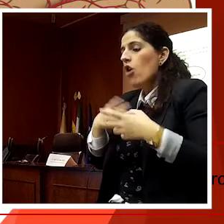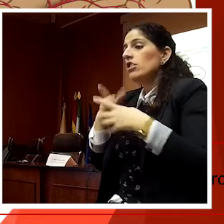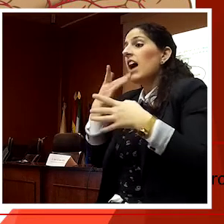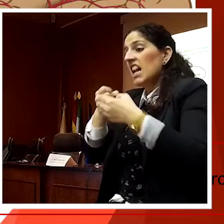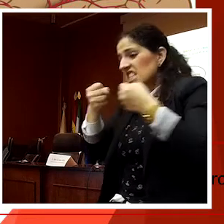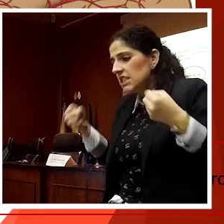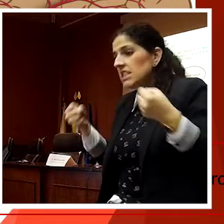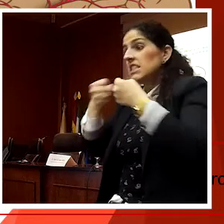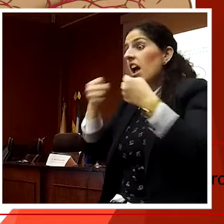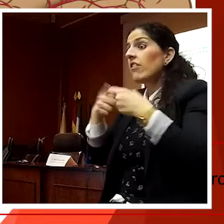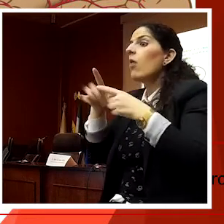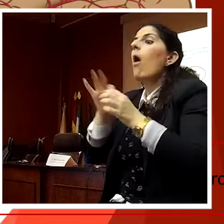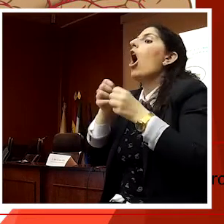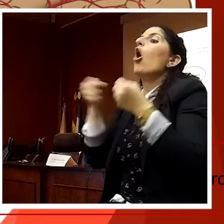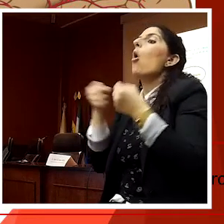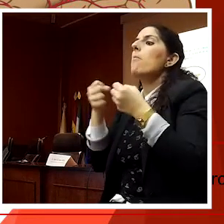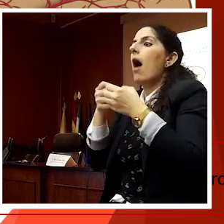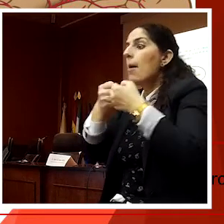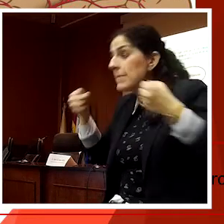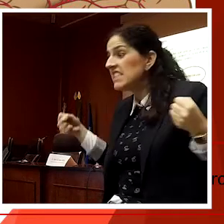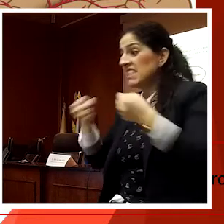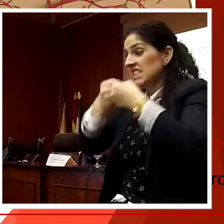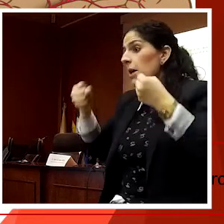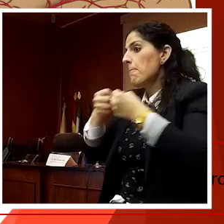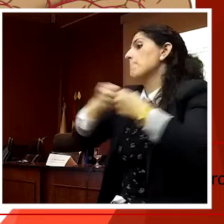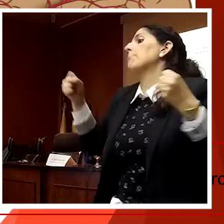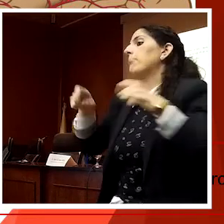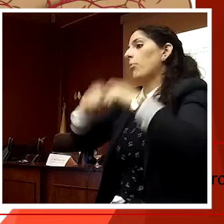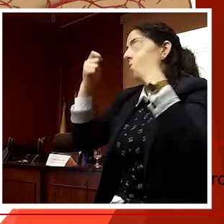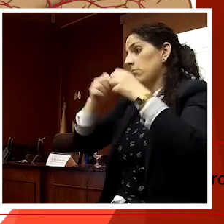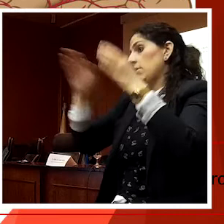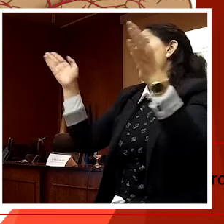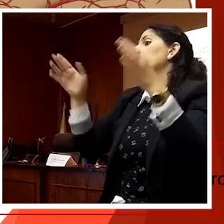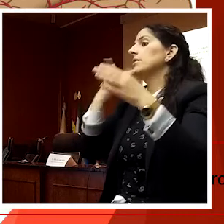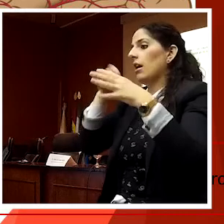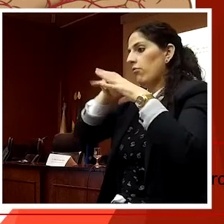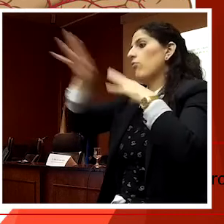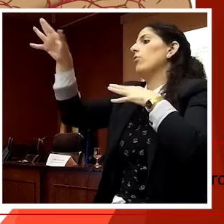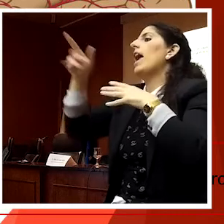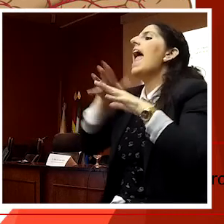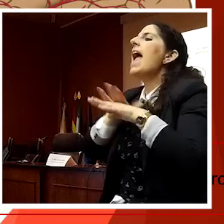arteria y esa hemorragia también produce un ictus. ¿Bien?